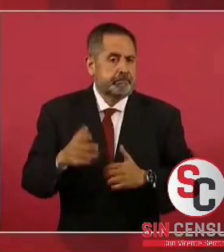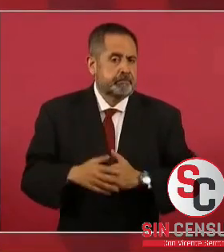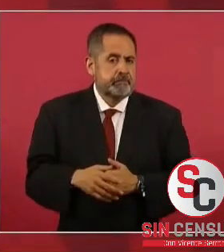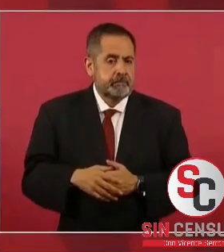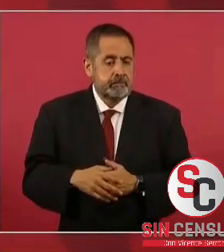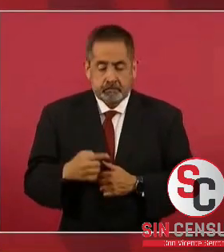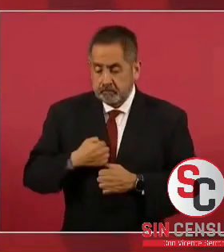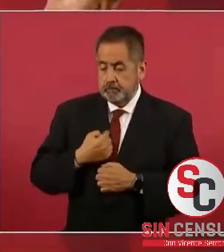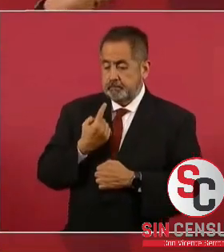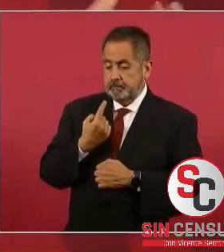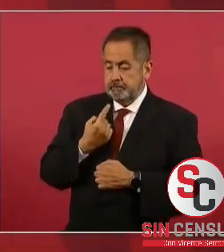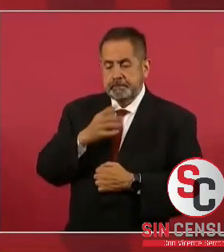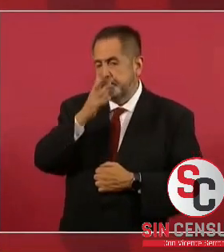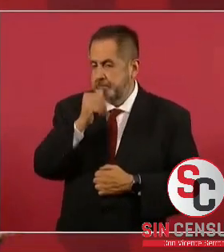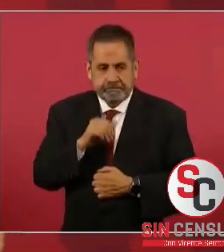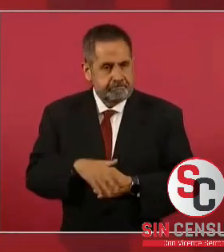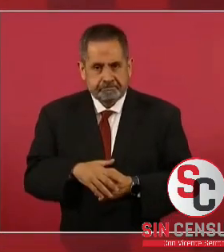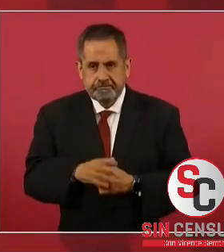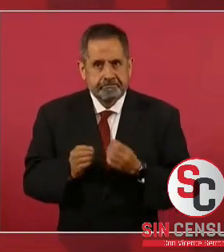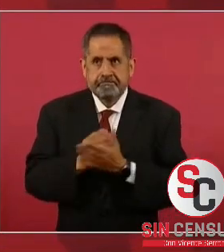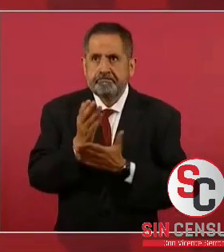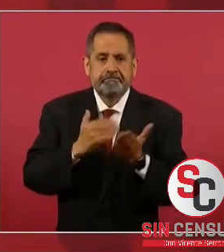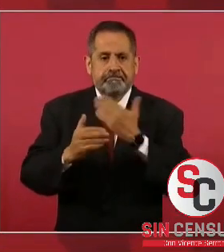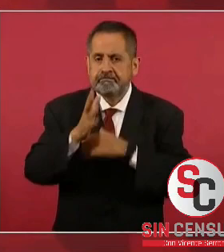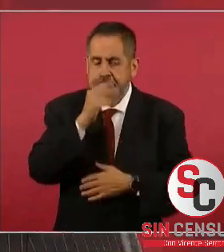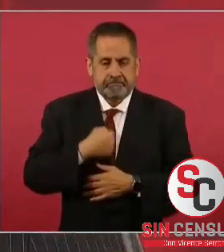podríamos salir adelante